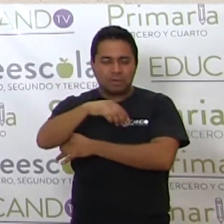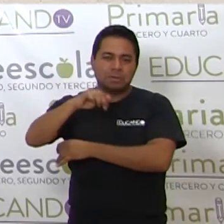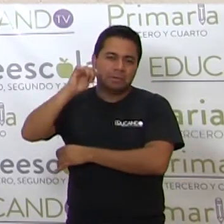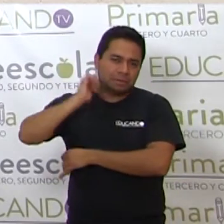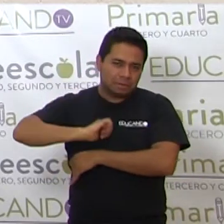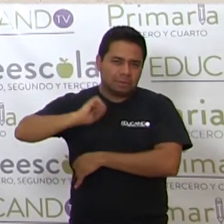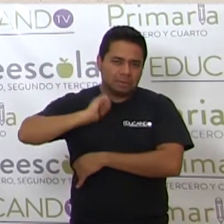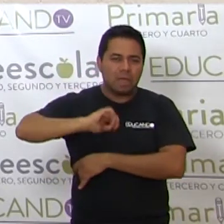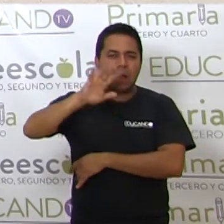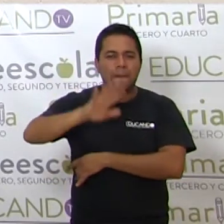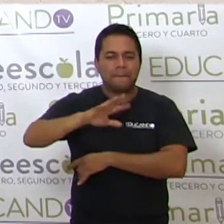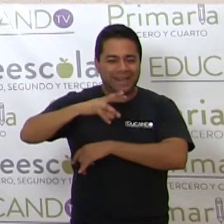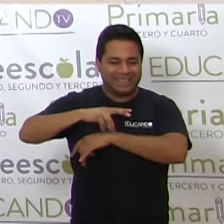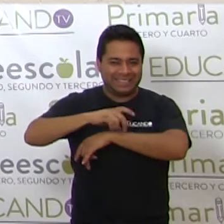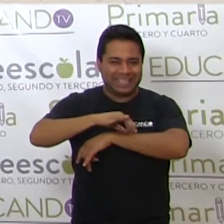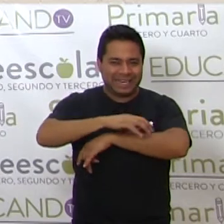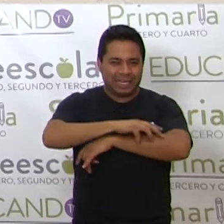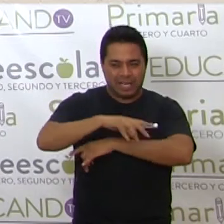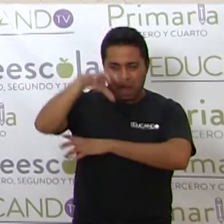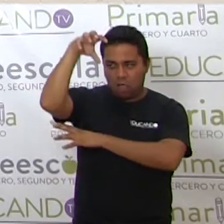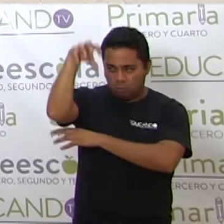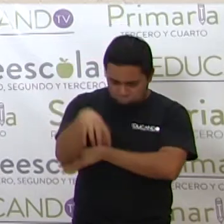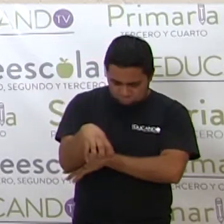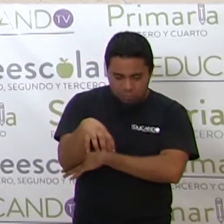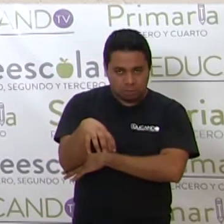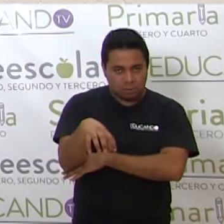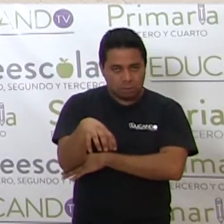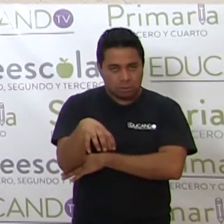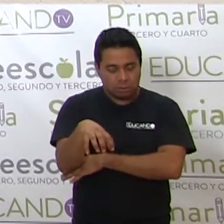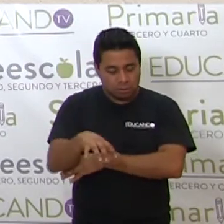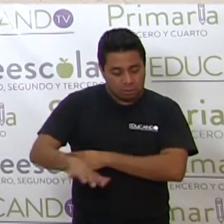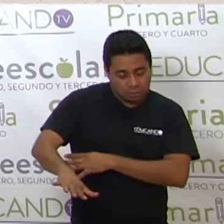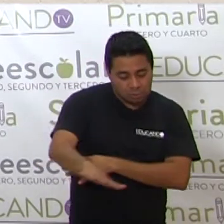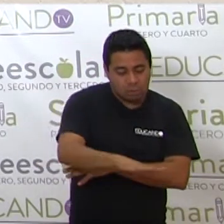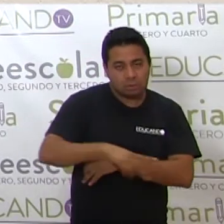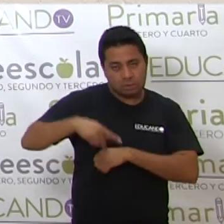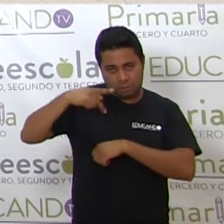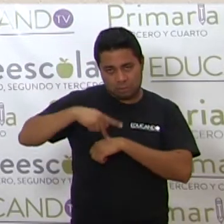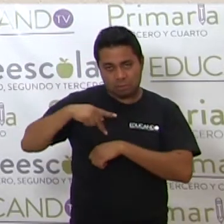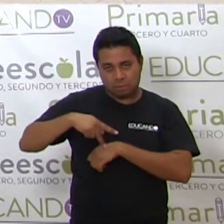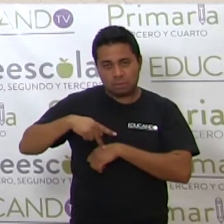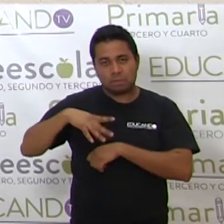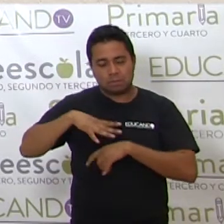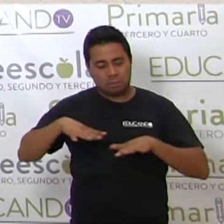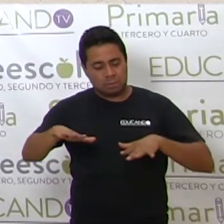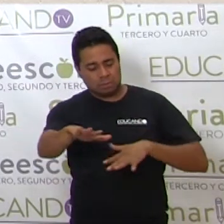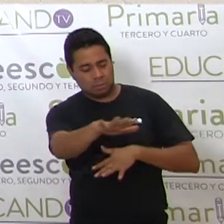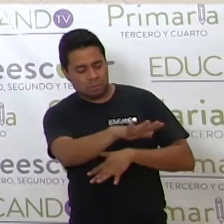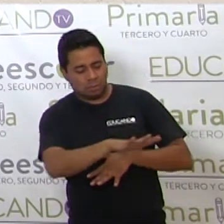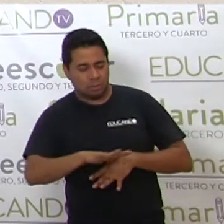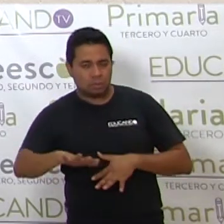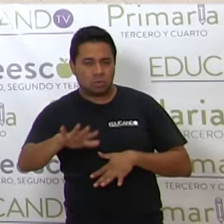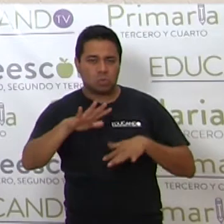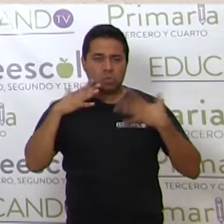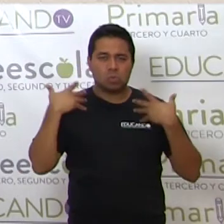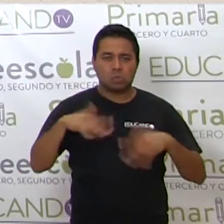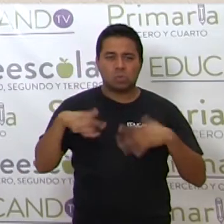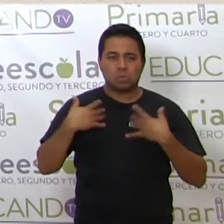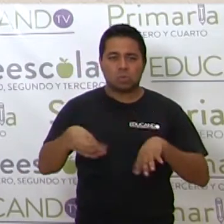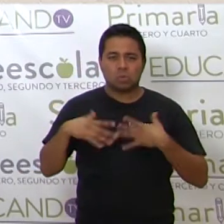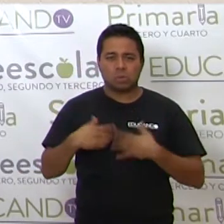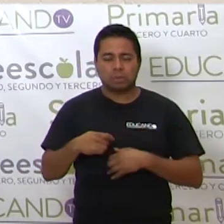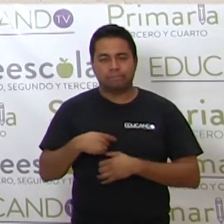tienen como formaría la mitad por eso se les dice así y el suelo estaba cubierta con riquísimas alfombras orientales no soy